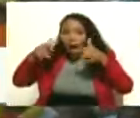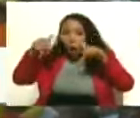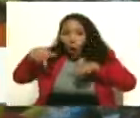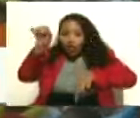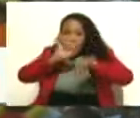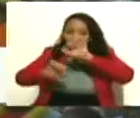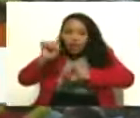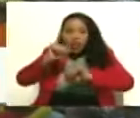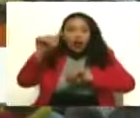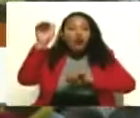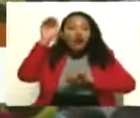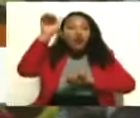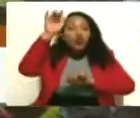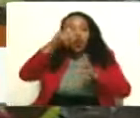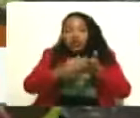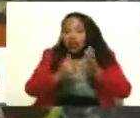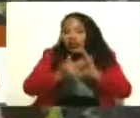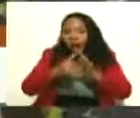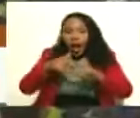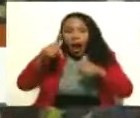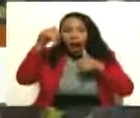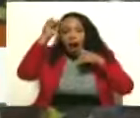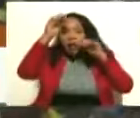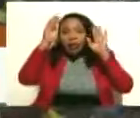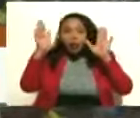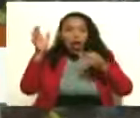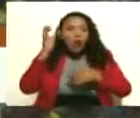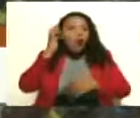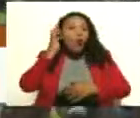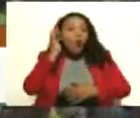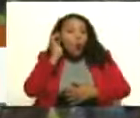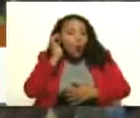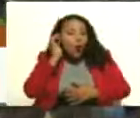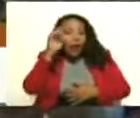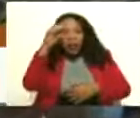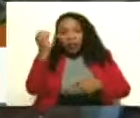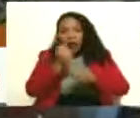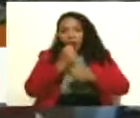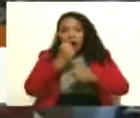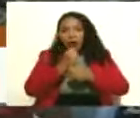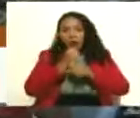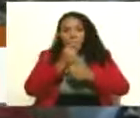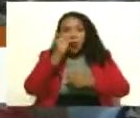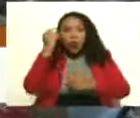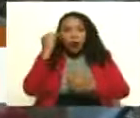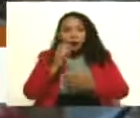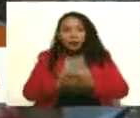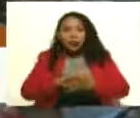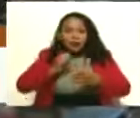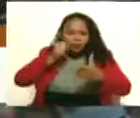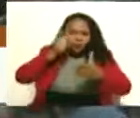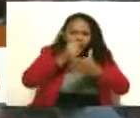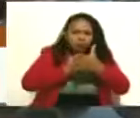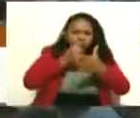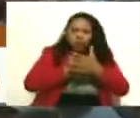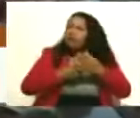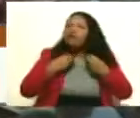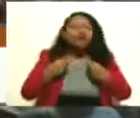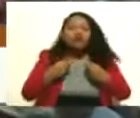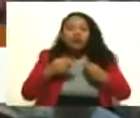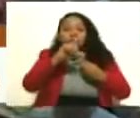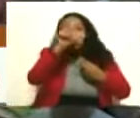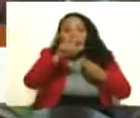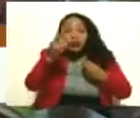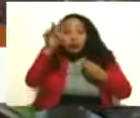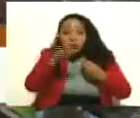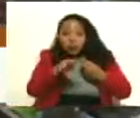hoy decirle a las mujeres, a los trabajadores, que luchamos por nuestra Guayana